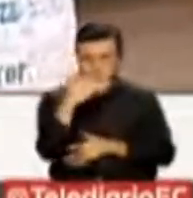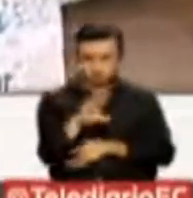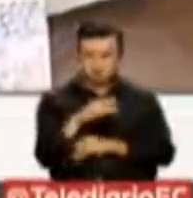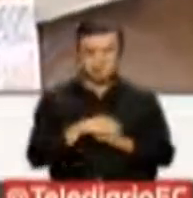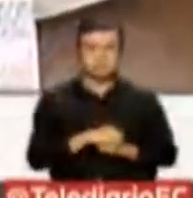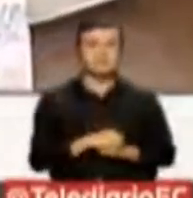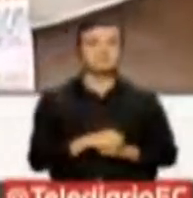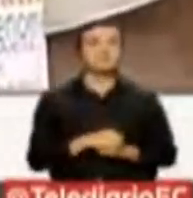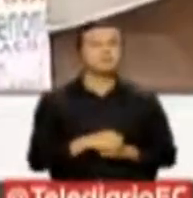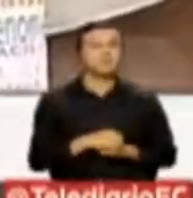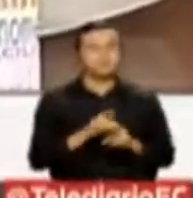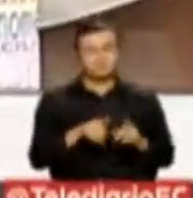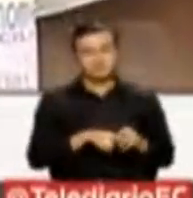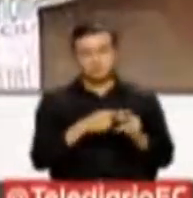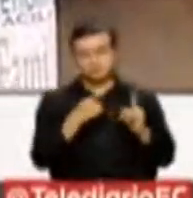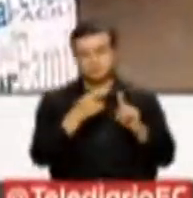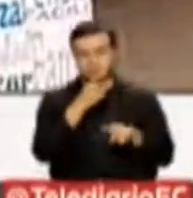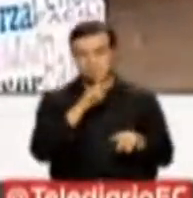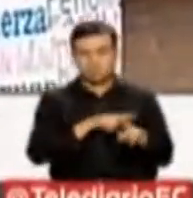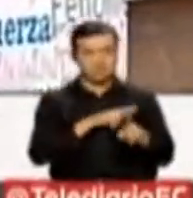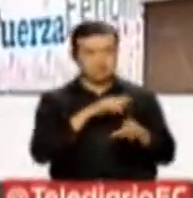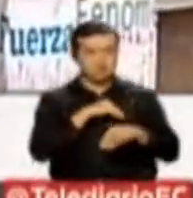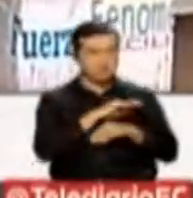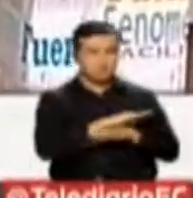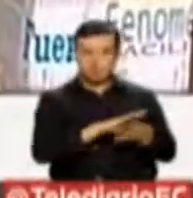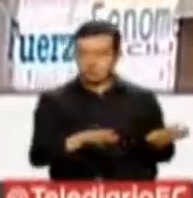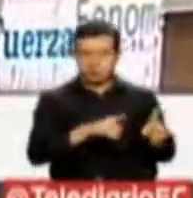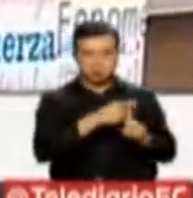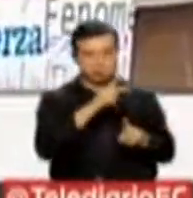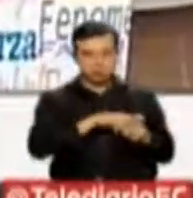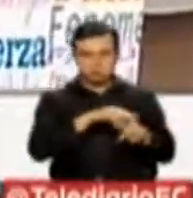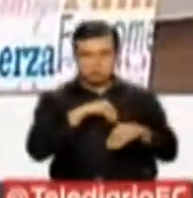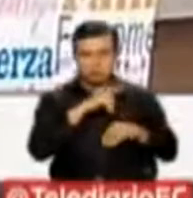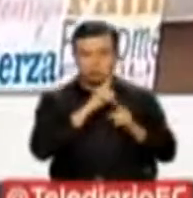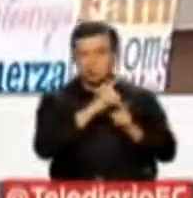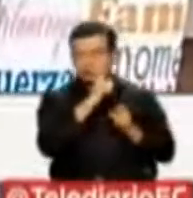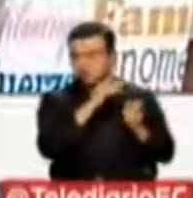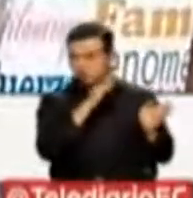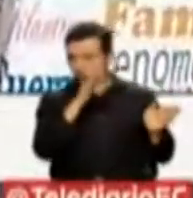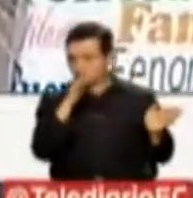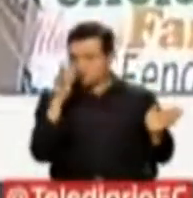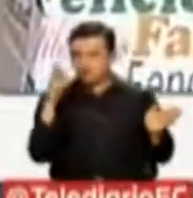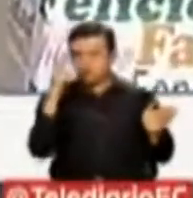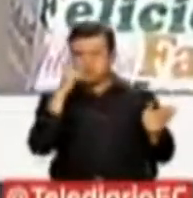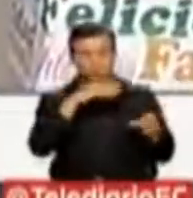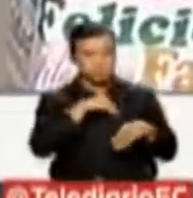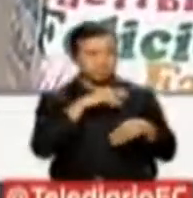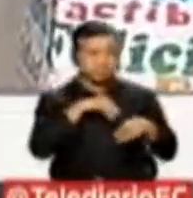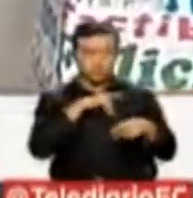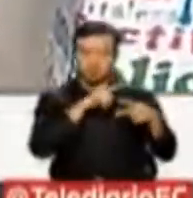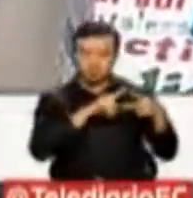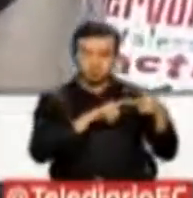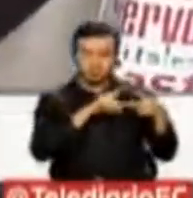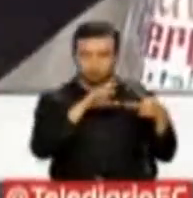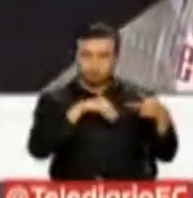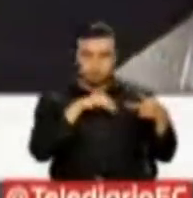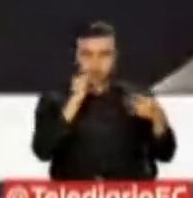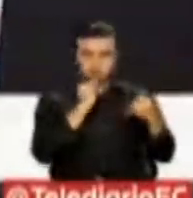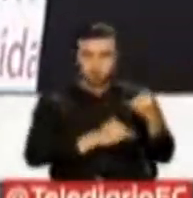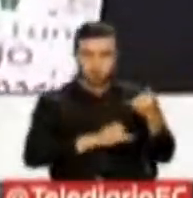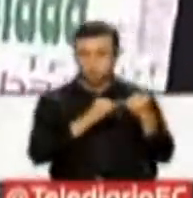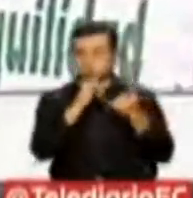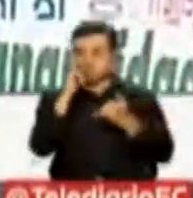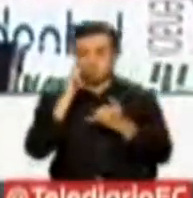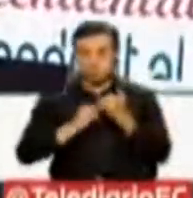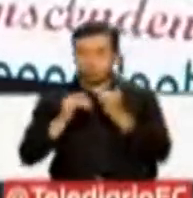se adjudicaría a partir de la primera aceptación, ¿verdad? Cada postulación tiene dos aceptaciones, excepto la última